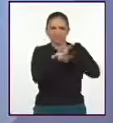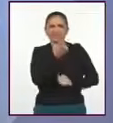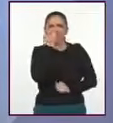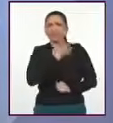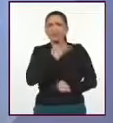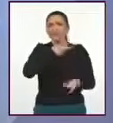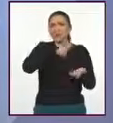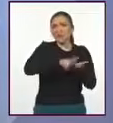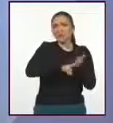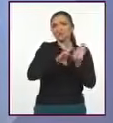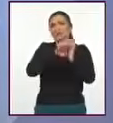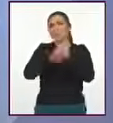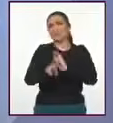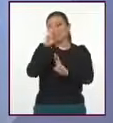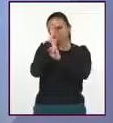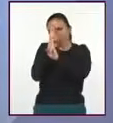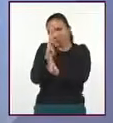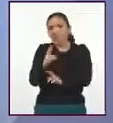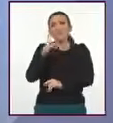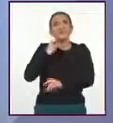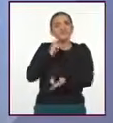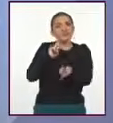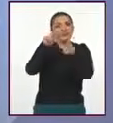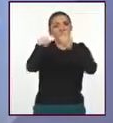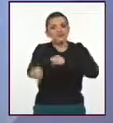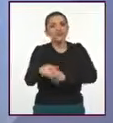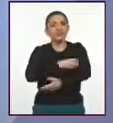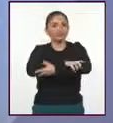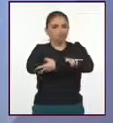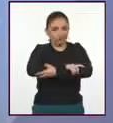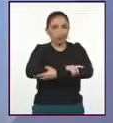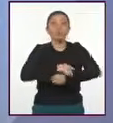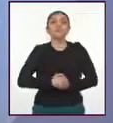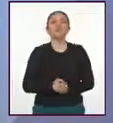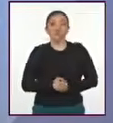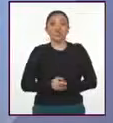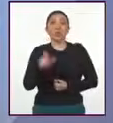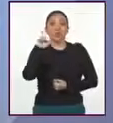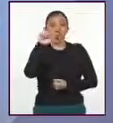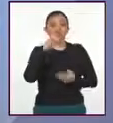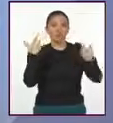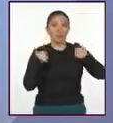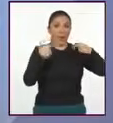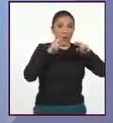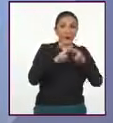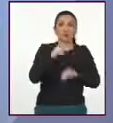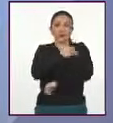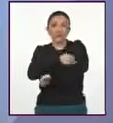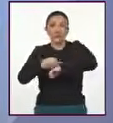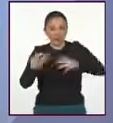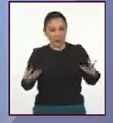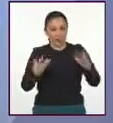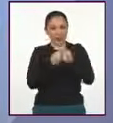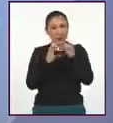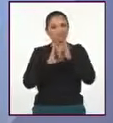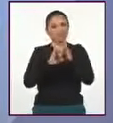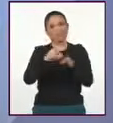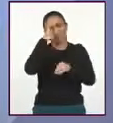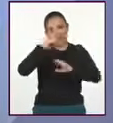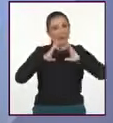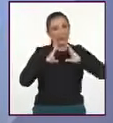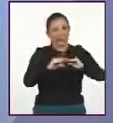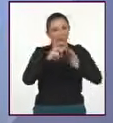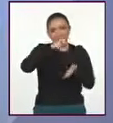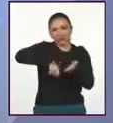valores como el respeto, la empatía y la solidaridad. Cuando docentes y familias trabajan juntos para fomentar